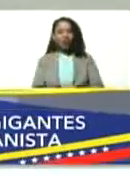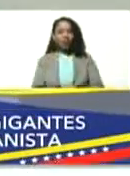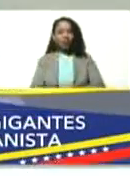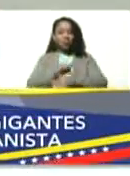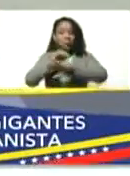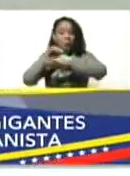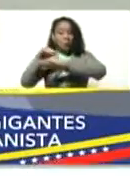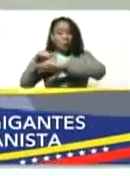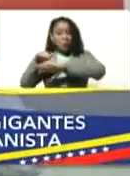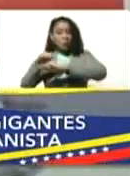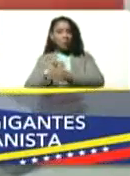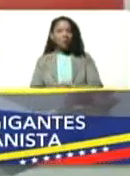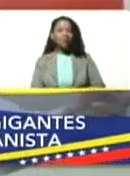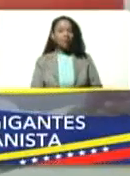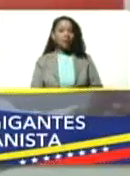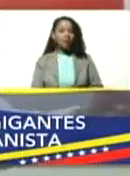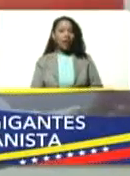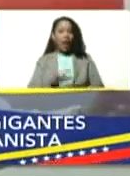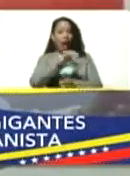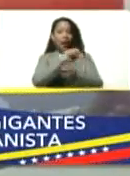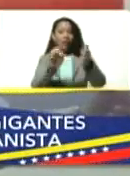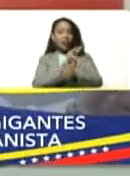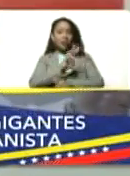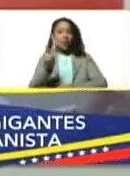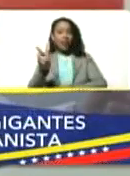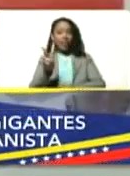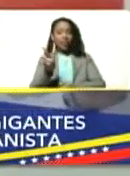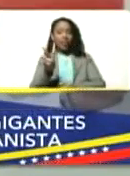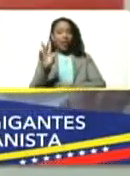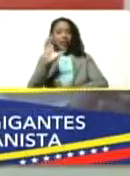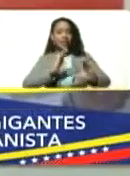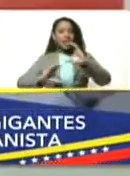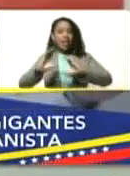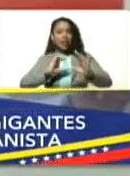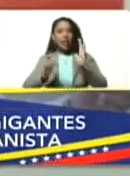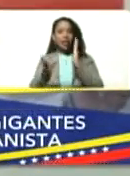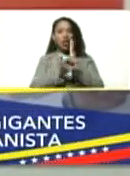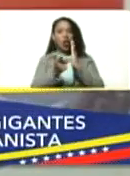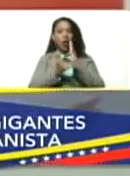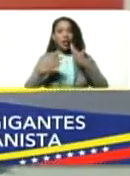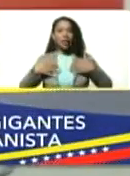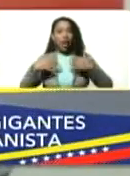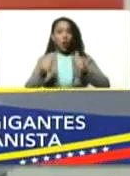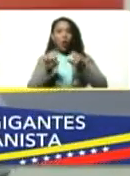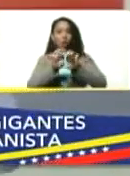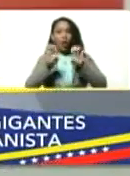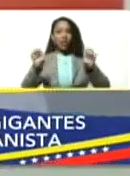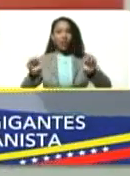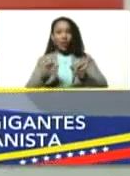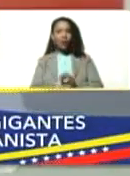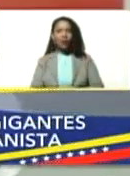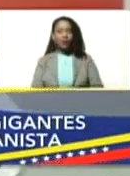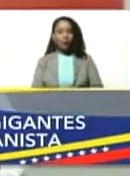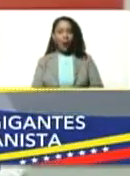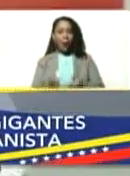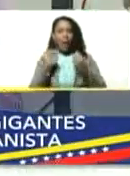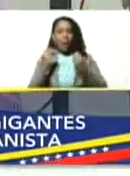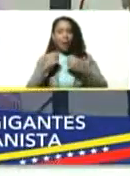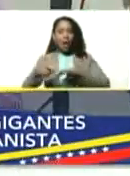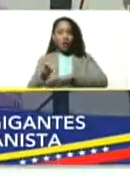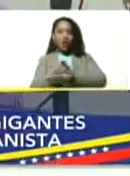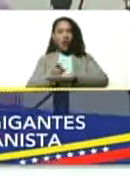operando. La vicepresidenta de Ciencia, Tecnología, Salud y Educación para el